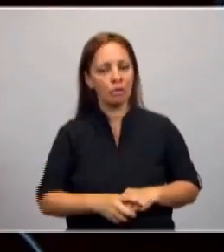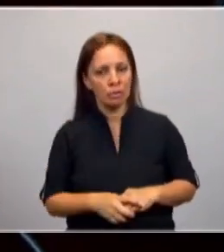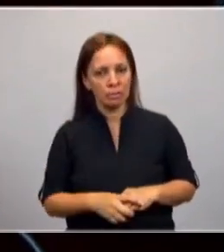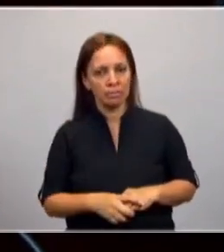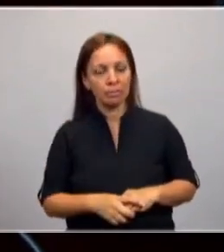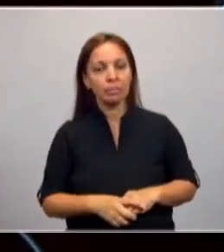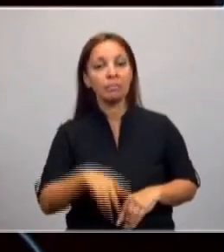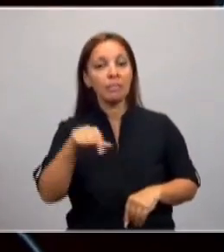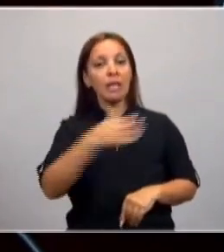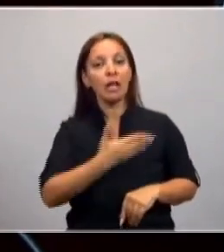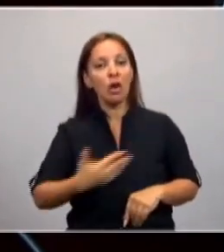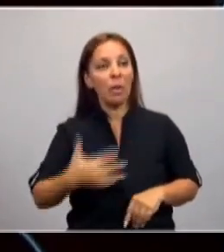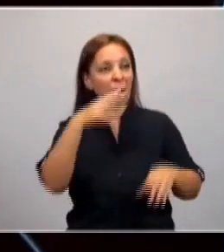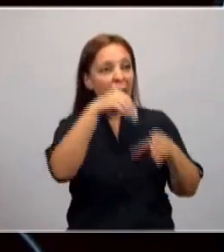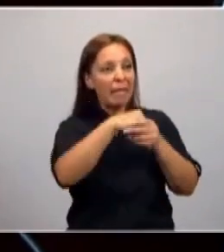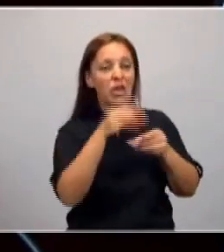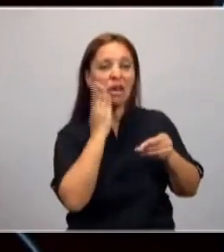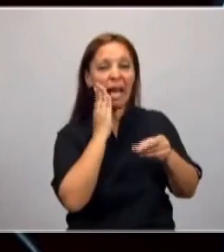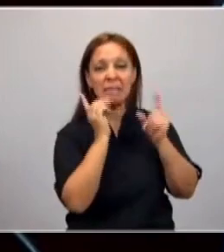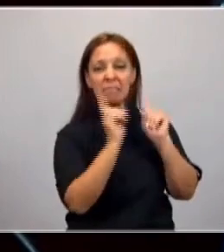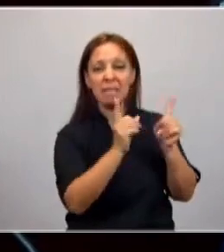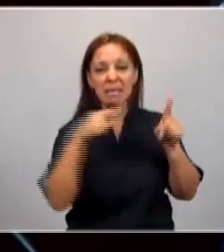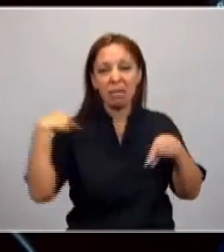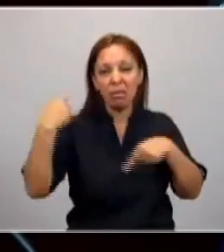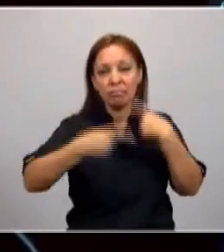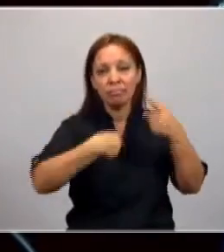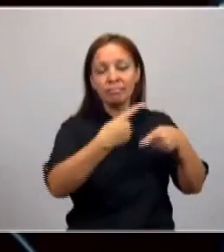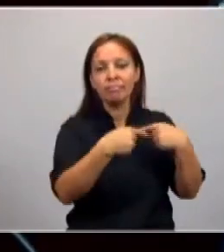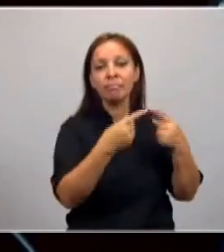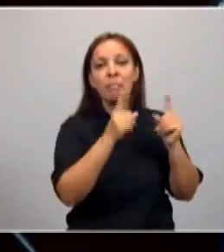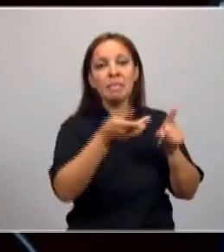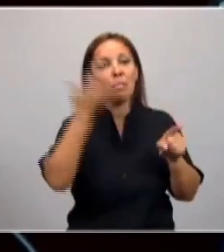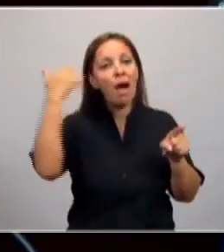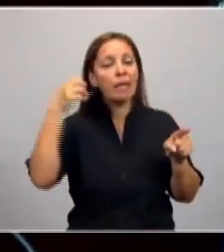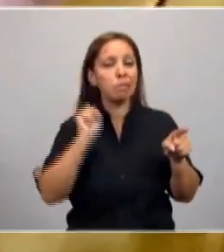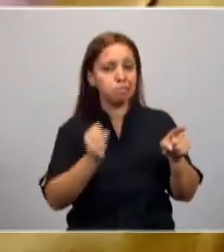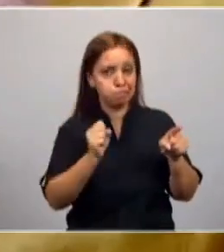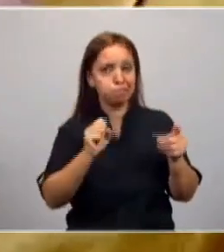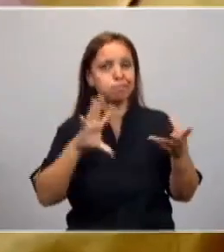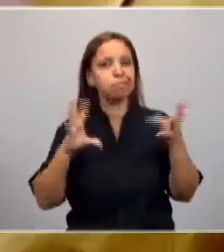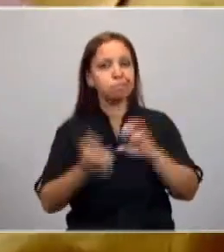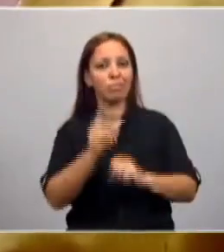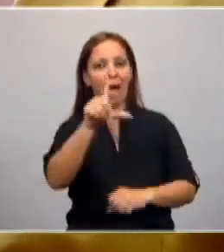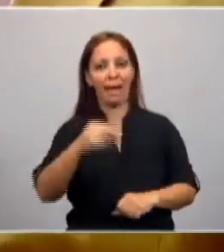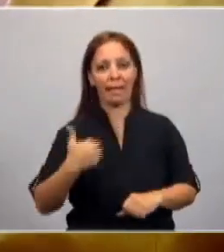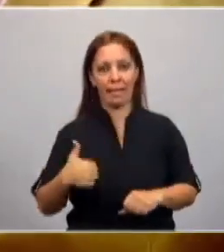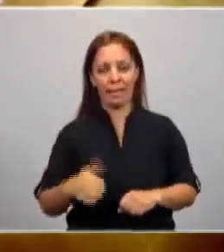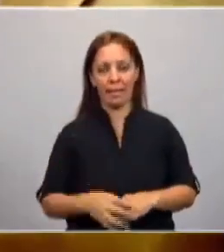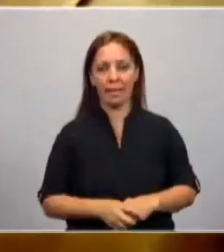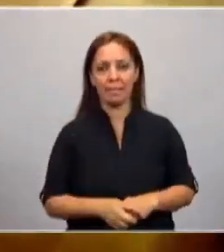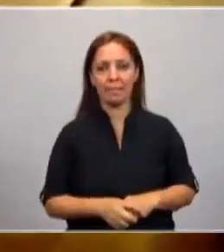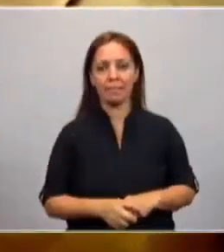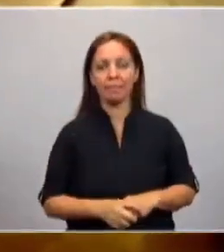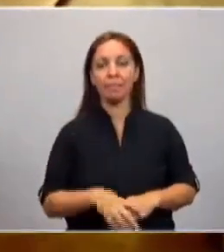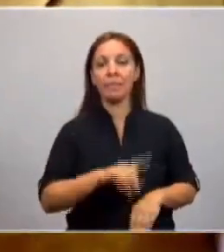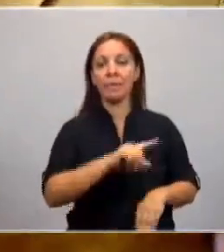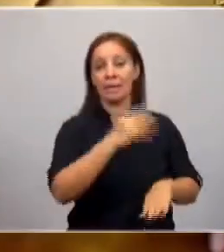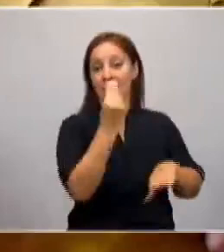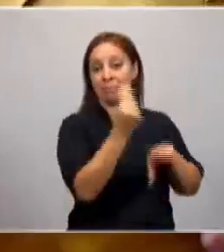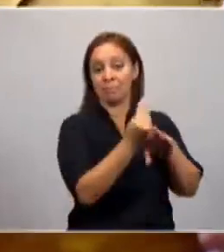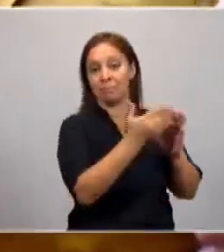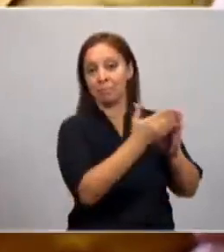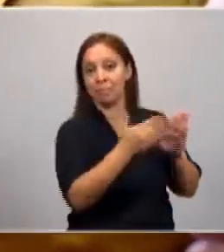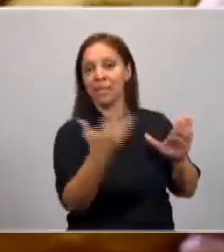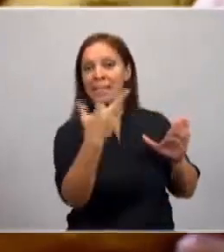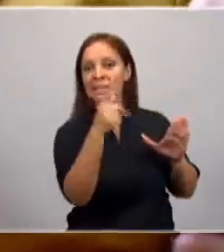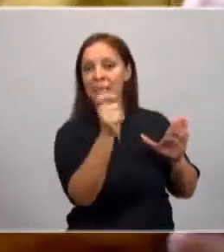gobierno está lleno de los mismos de siempre, los mismos que varias veces perjudicaron al país. Estos primeros tres meses nos dieron